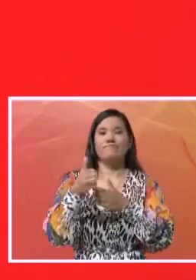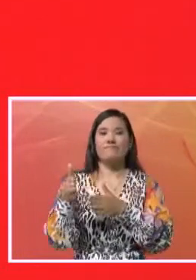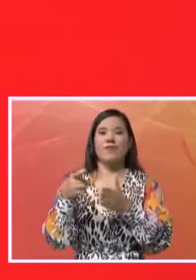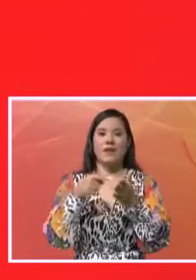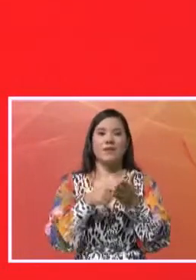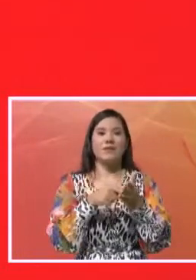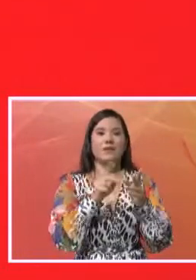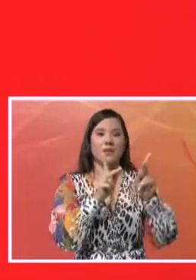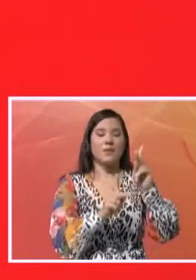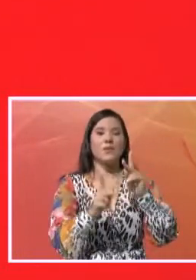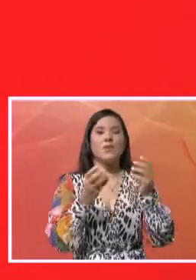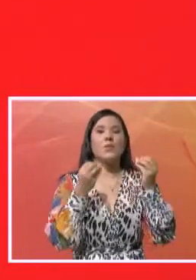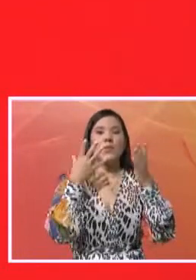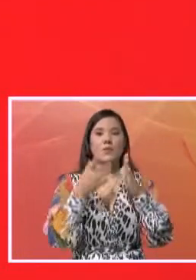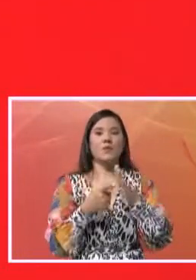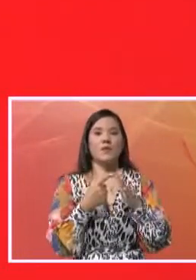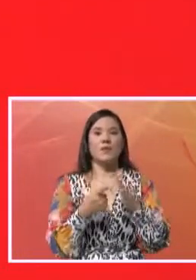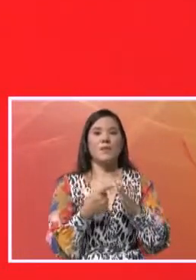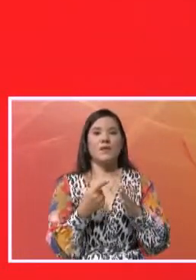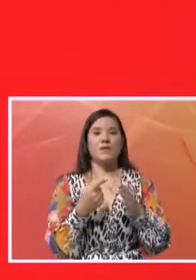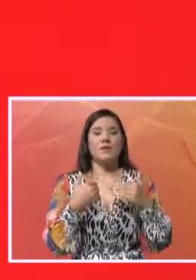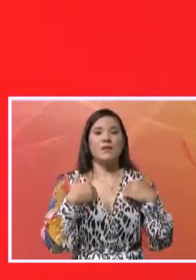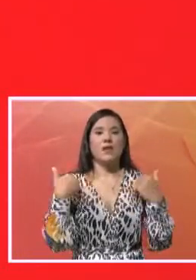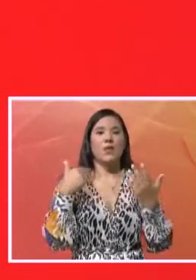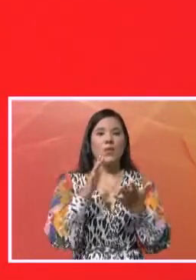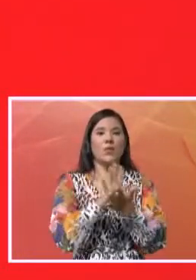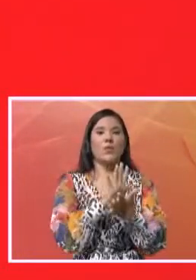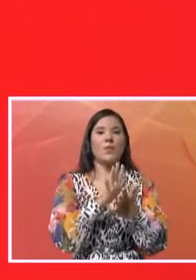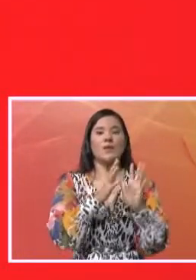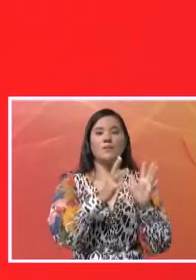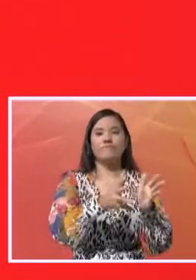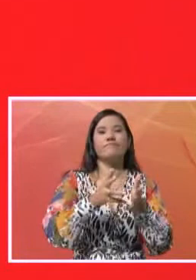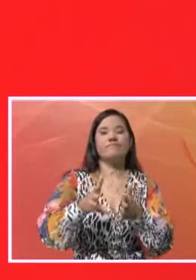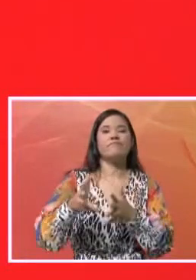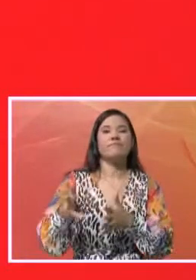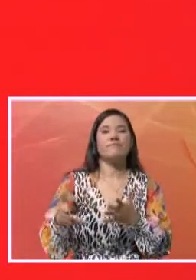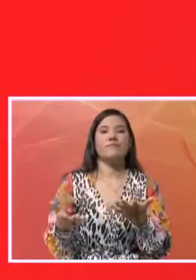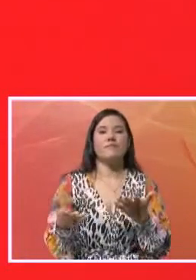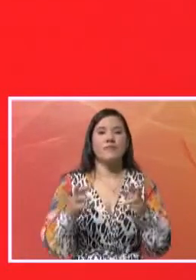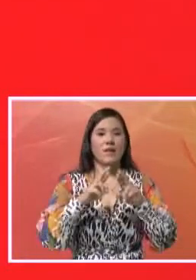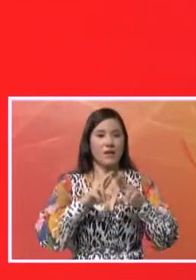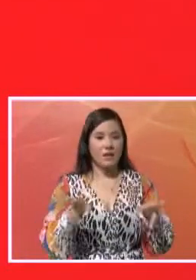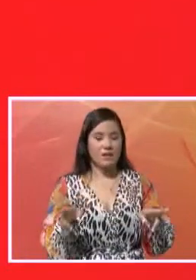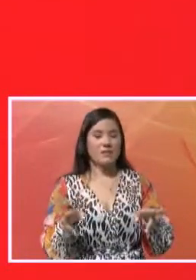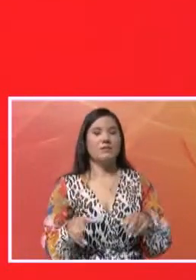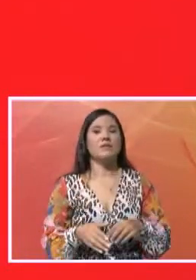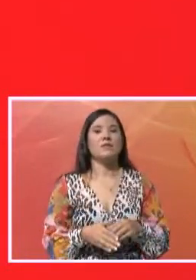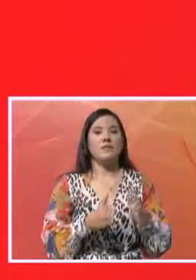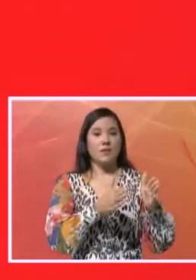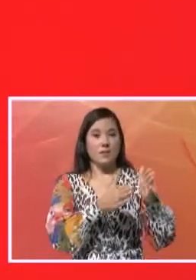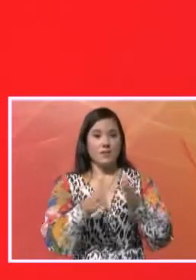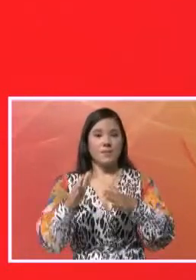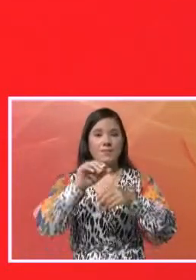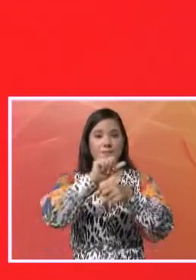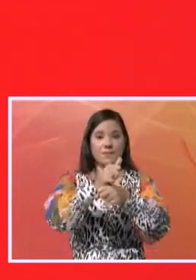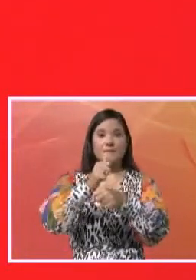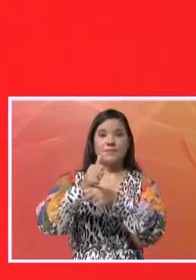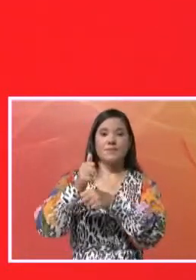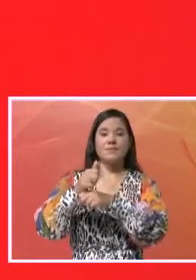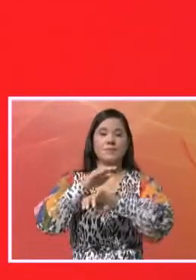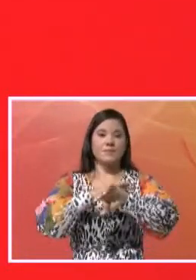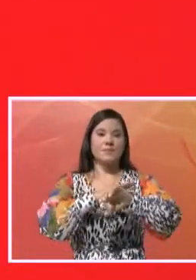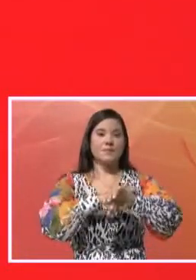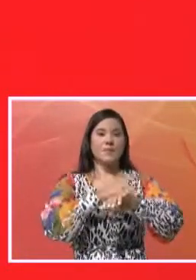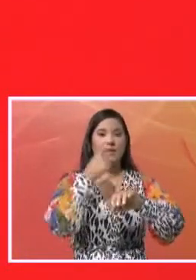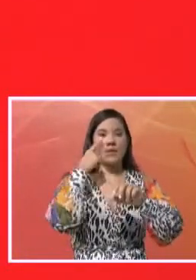a muchas veces ya cuando tenían toda la documentación lista por parte de las instituciones y llamábamos para dar